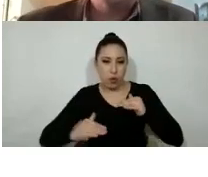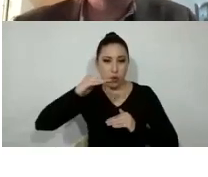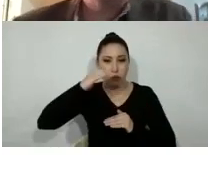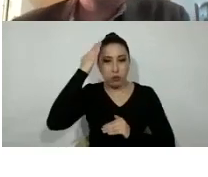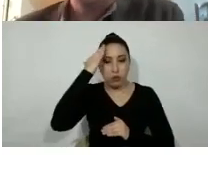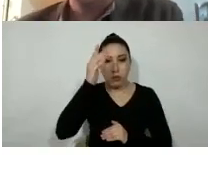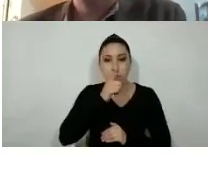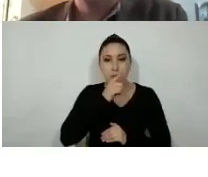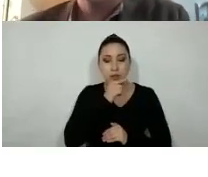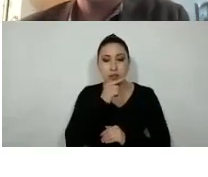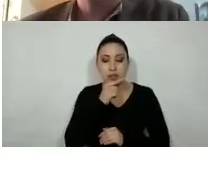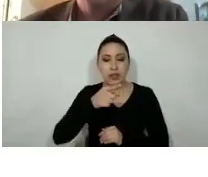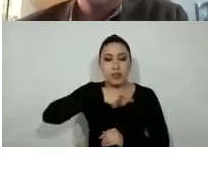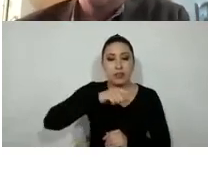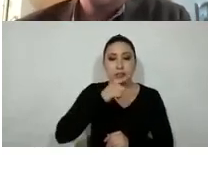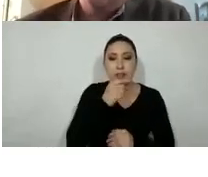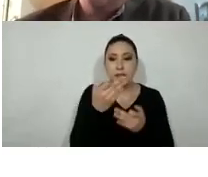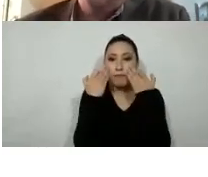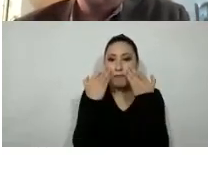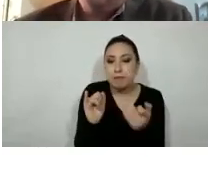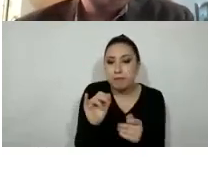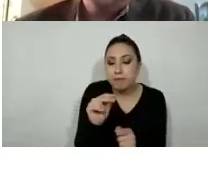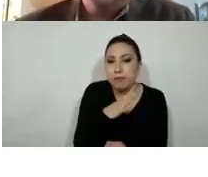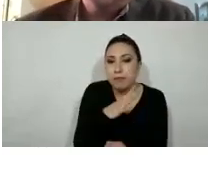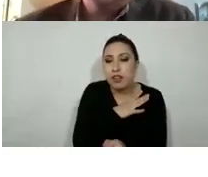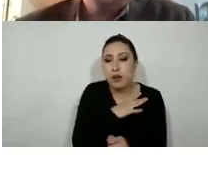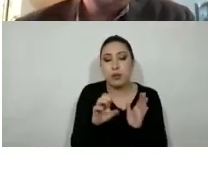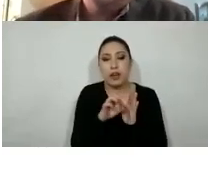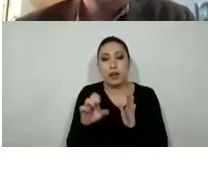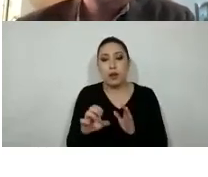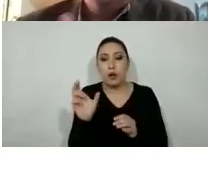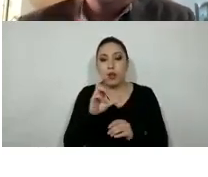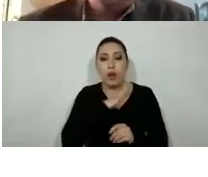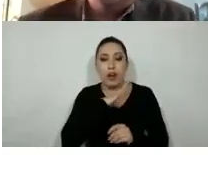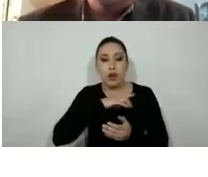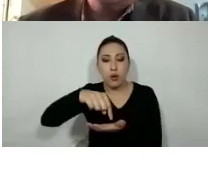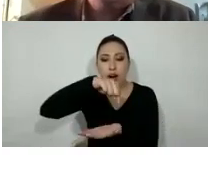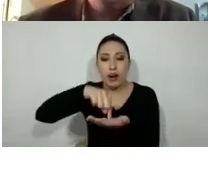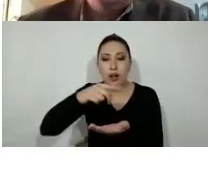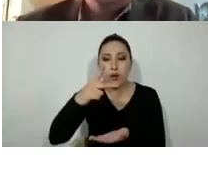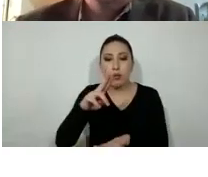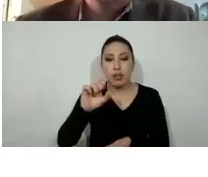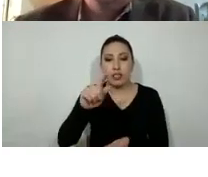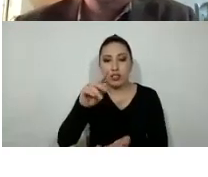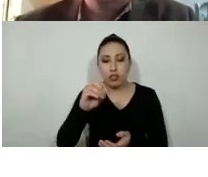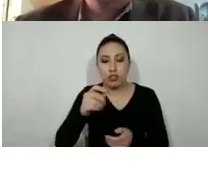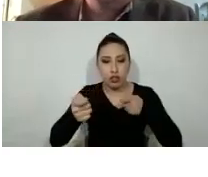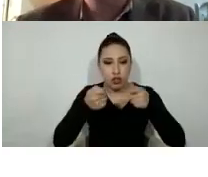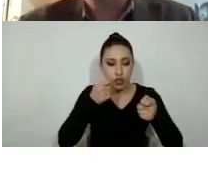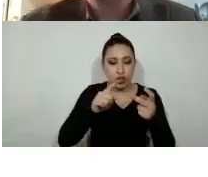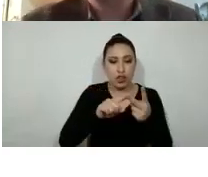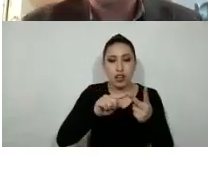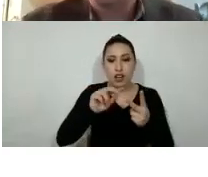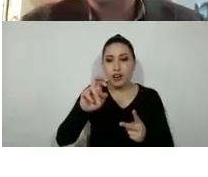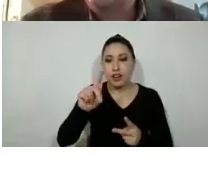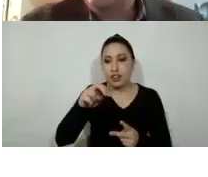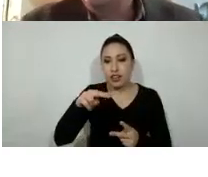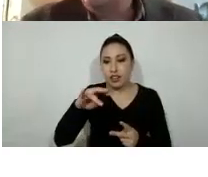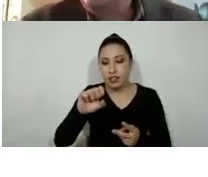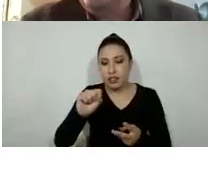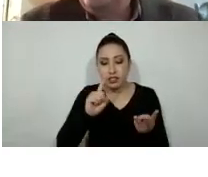luego los policías puedan acreditar flagrancia. ¿Cuáles son? Por ejemplo, los puestos de control, los retenes y las operaciones de